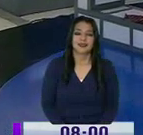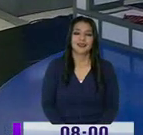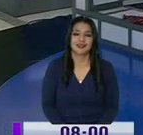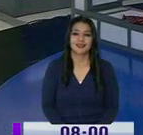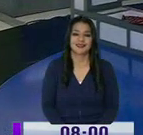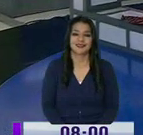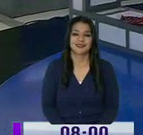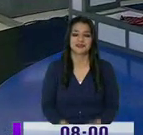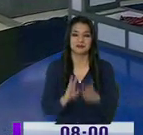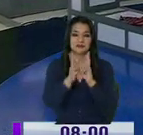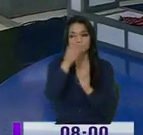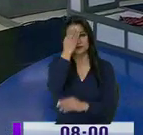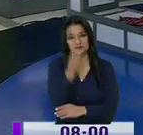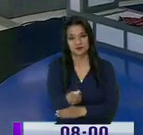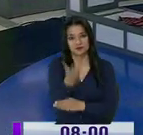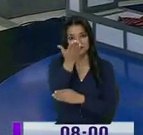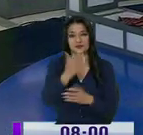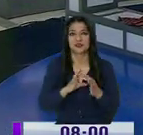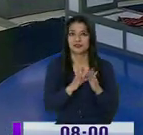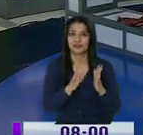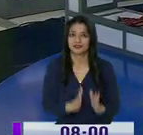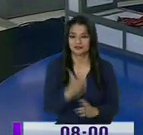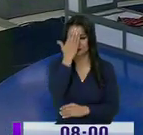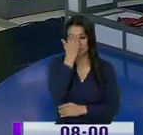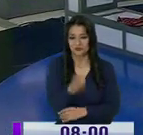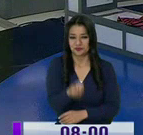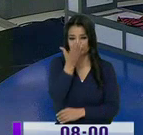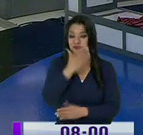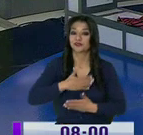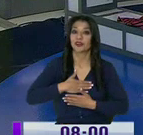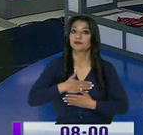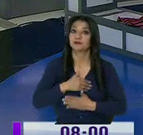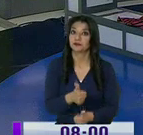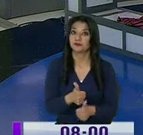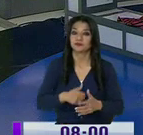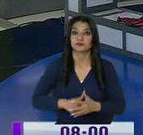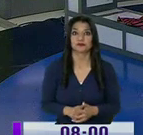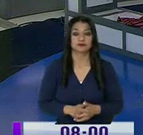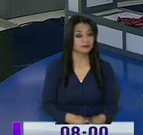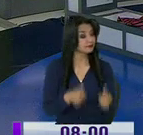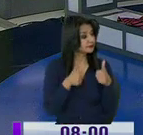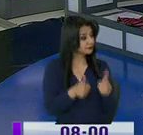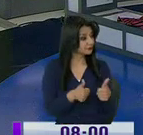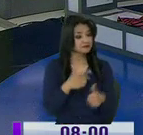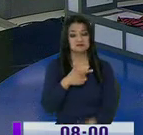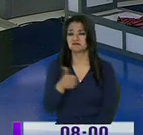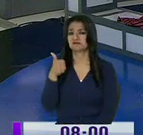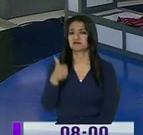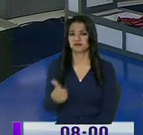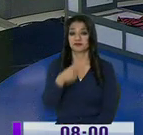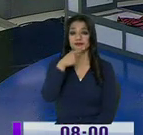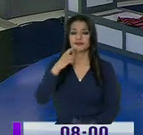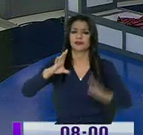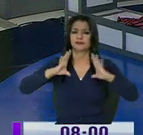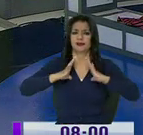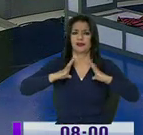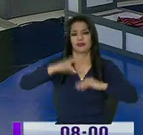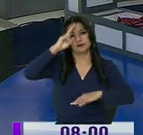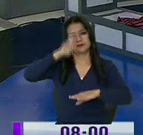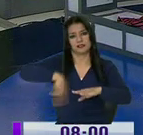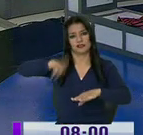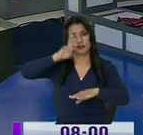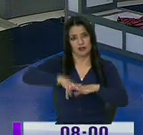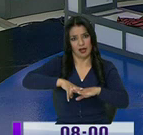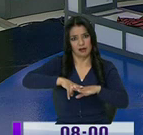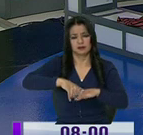Decido, querido, buenos días. Doña Ali. Muy buenos días. ¿Cómo les va? Está aquí nomás trabajando en feriado. Día de feriado nacional, que debería ser más bien